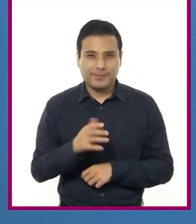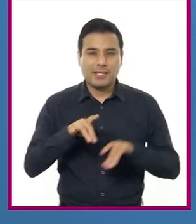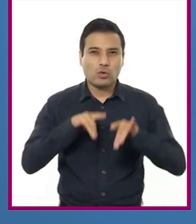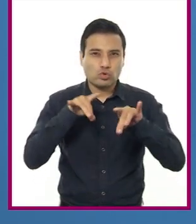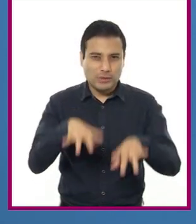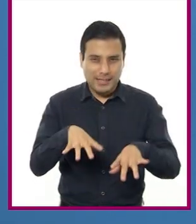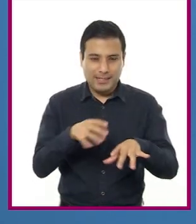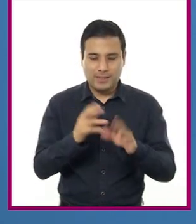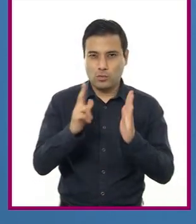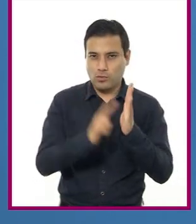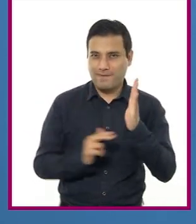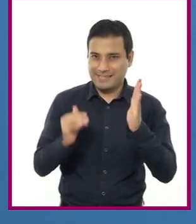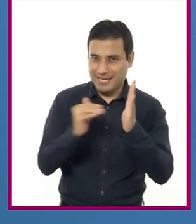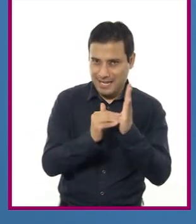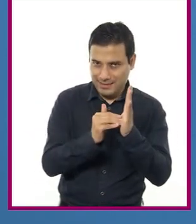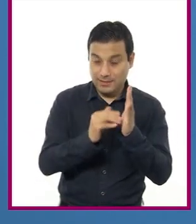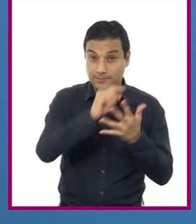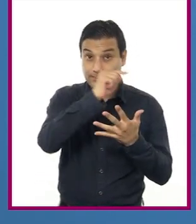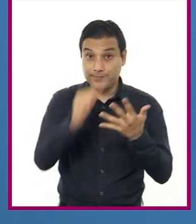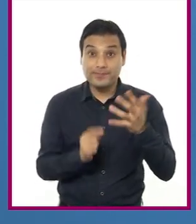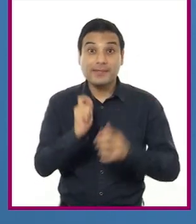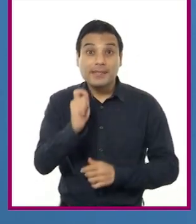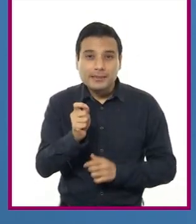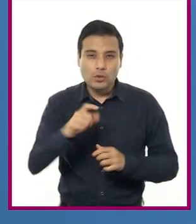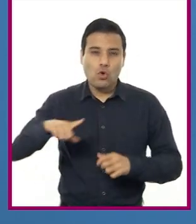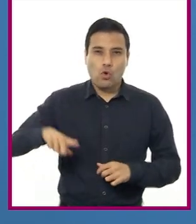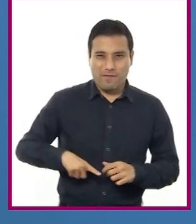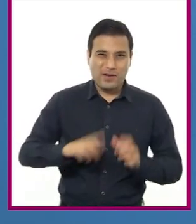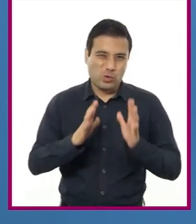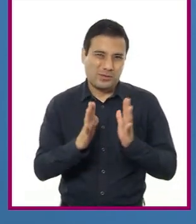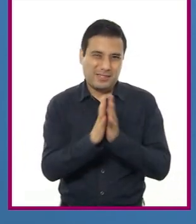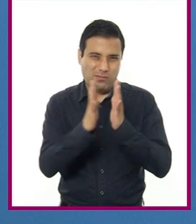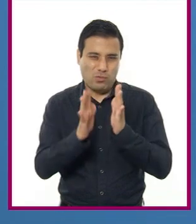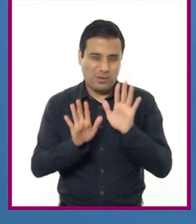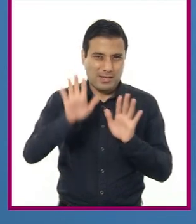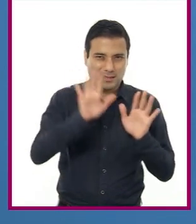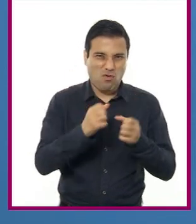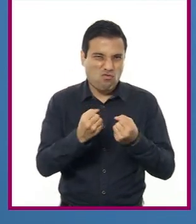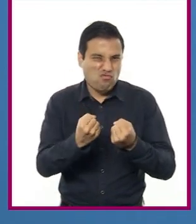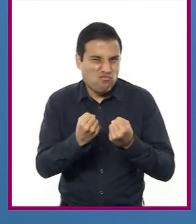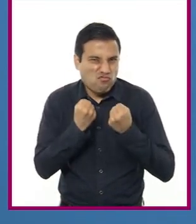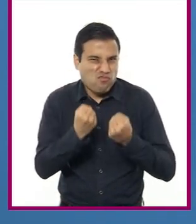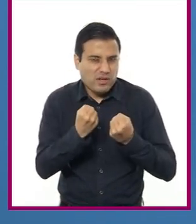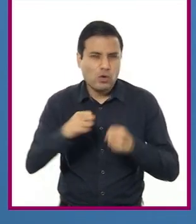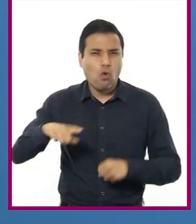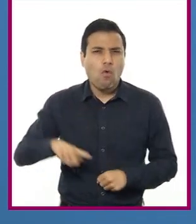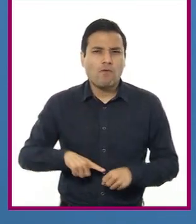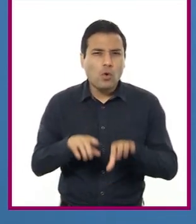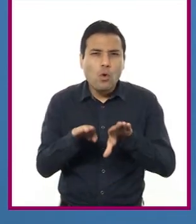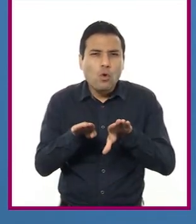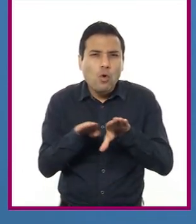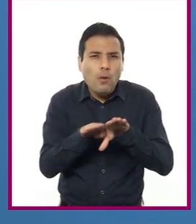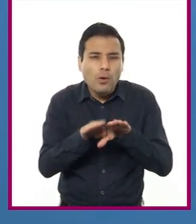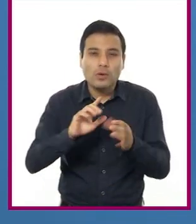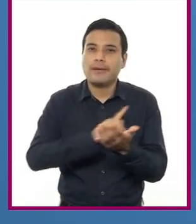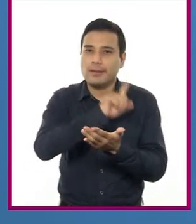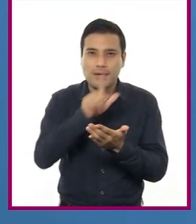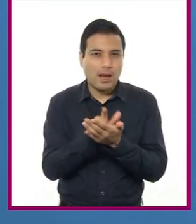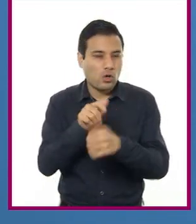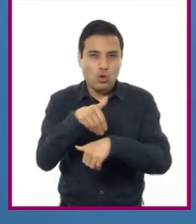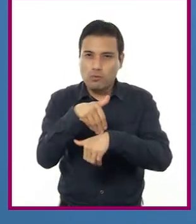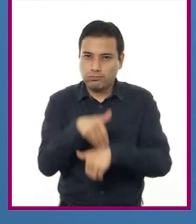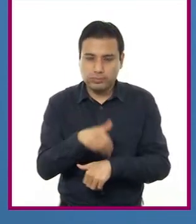Nueva Zelanda, son democracias fuertes o plenas, cuya base de gobierno es el Estado de Derecho y